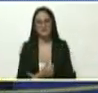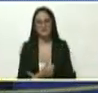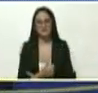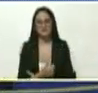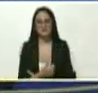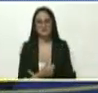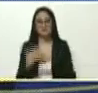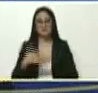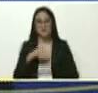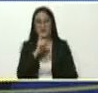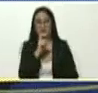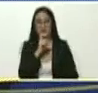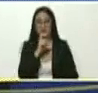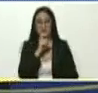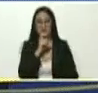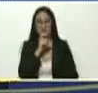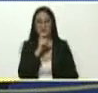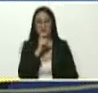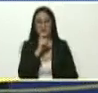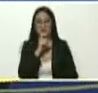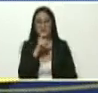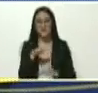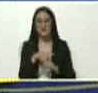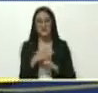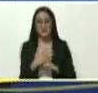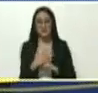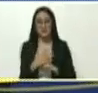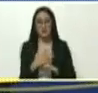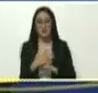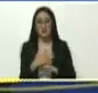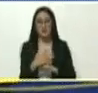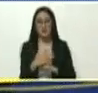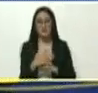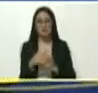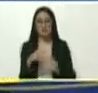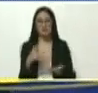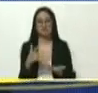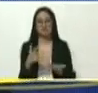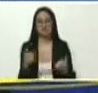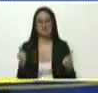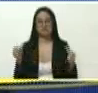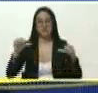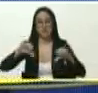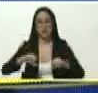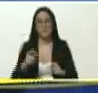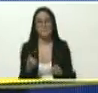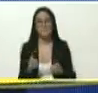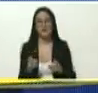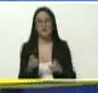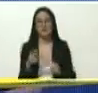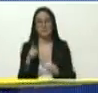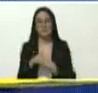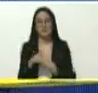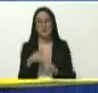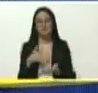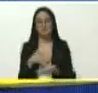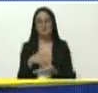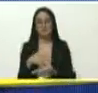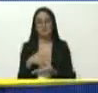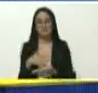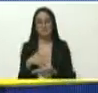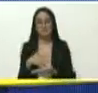enfrentó diversas situaciones que provocaron caídas abruptas del precio de petróleo y una desestabilización total